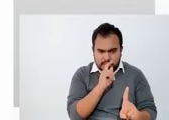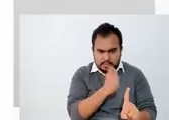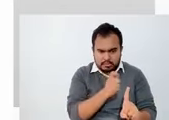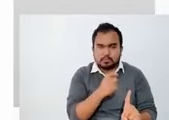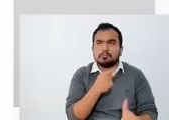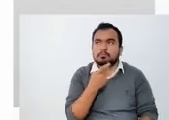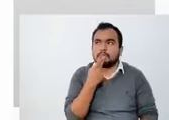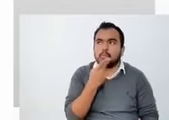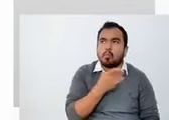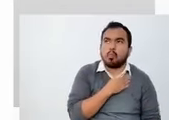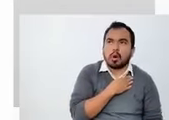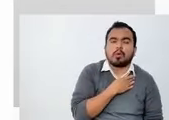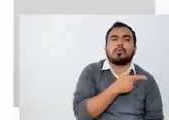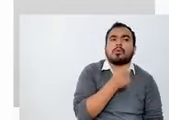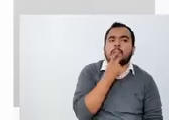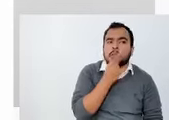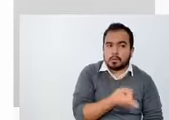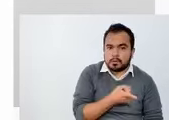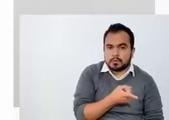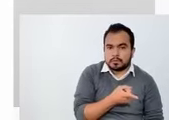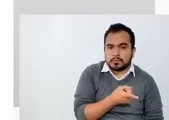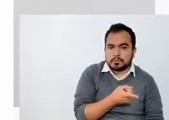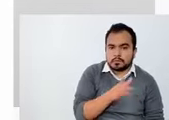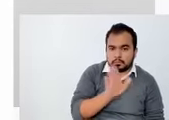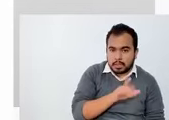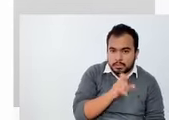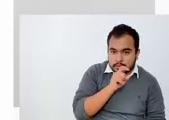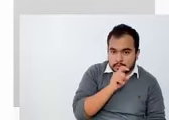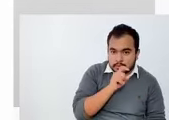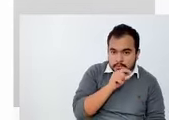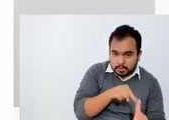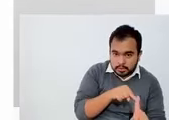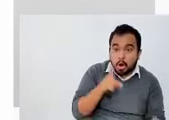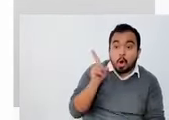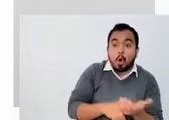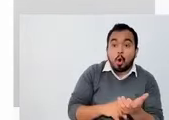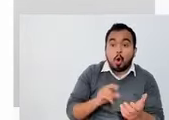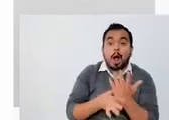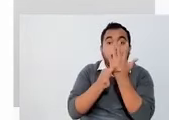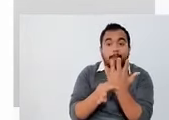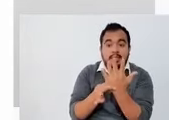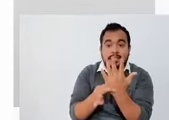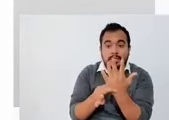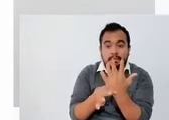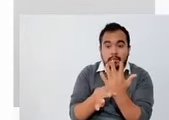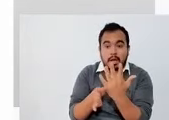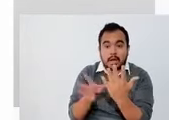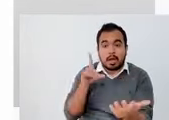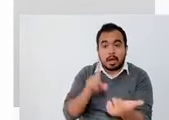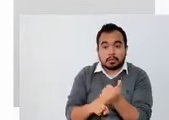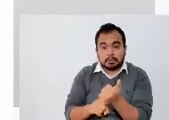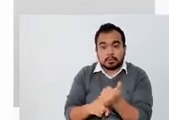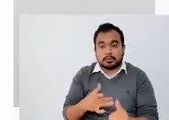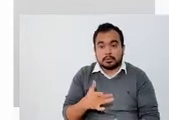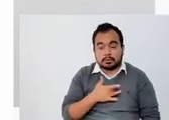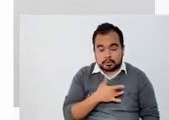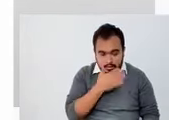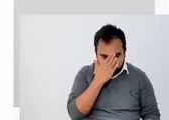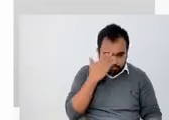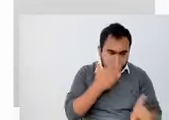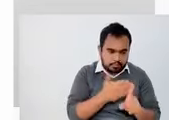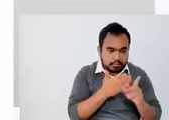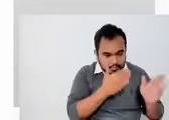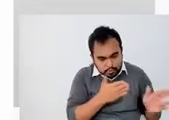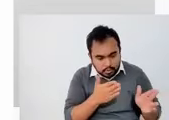está diciendo? ¿Que se lo parece a él o que hay una realidad objetiva en algún lado que establece que eso es bueno o no bueno y esa